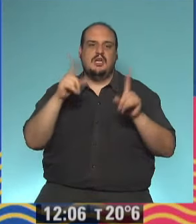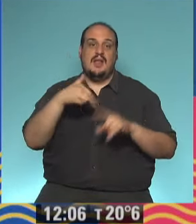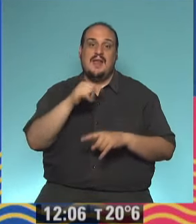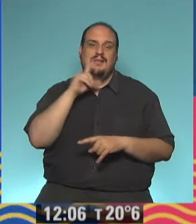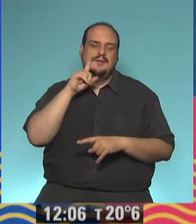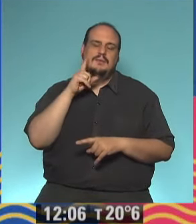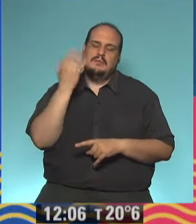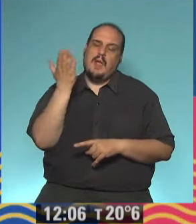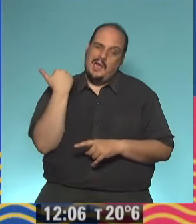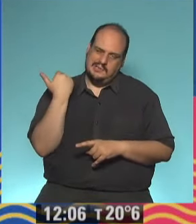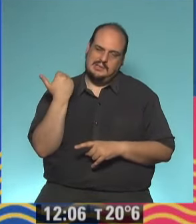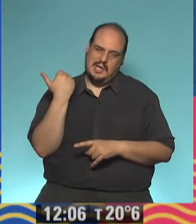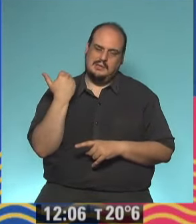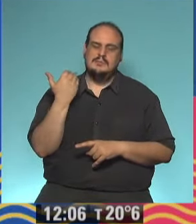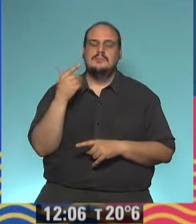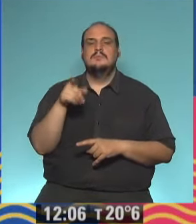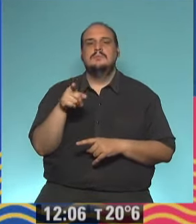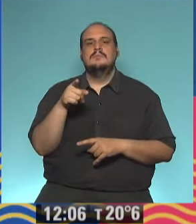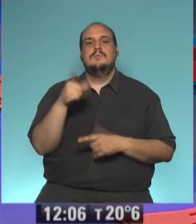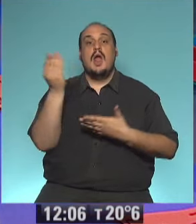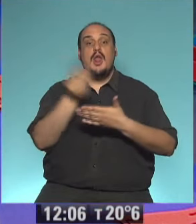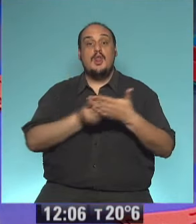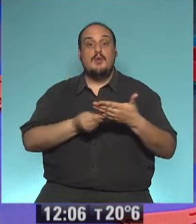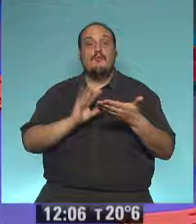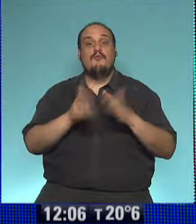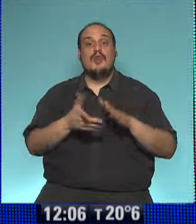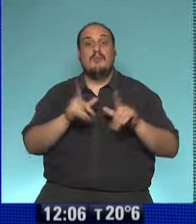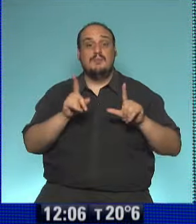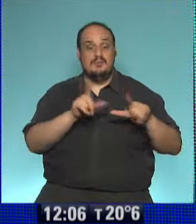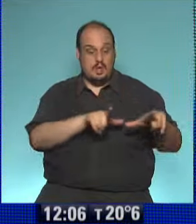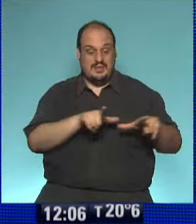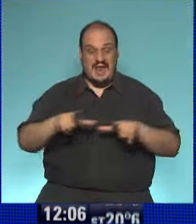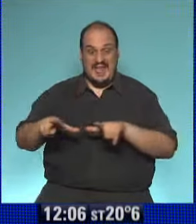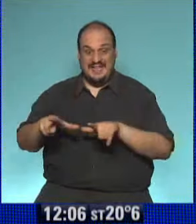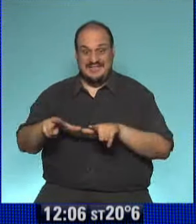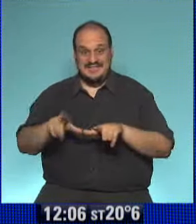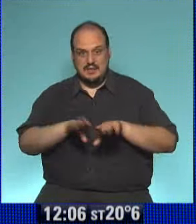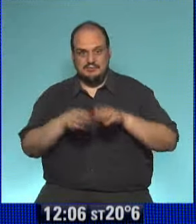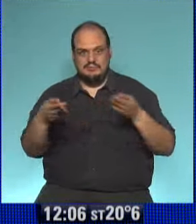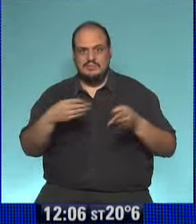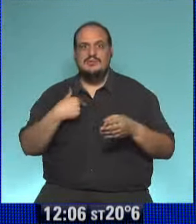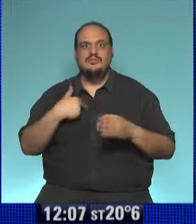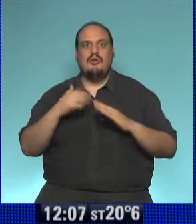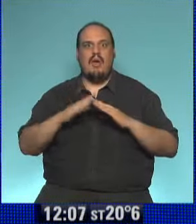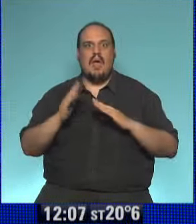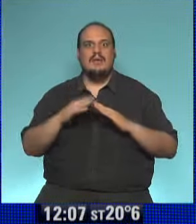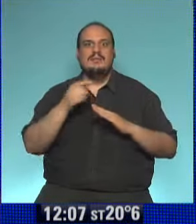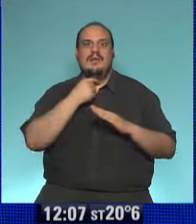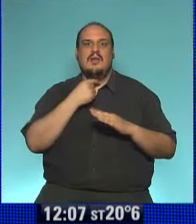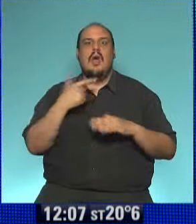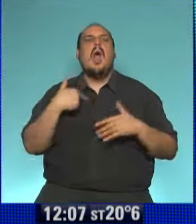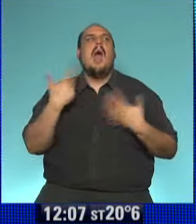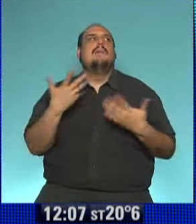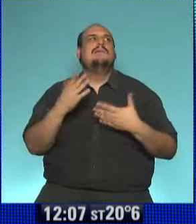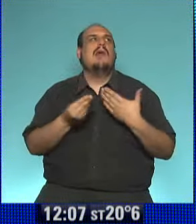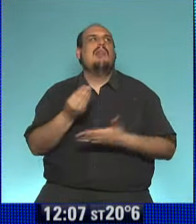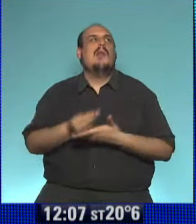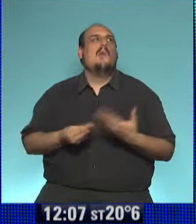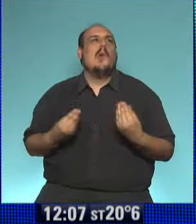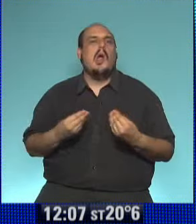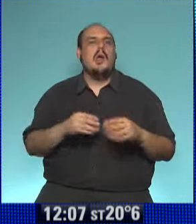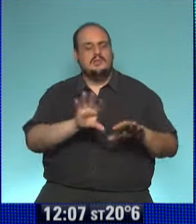ayer, que armamos estos dibujos a través de las tarjetas esas que están buenísimas. Yo las quiero hacer para mi casa. Cuando a veces no sé qué dibujar,